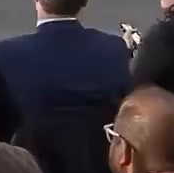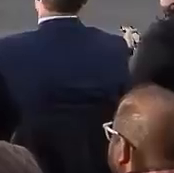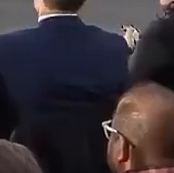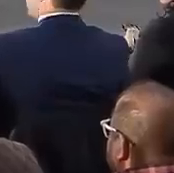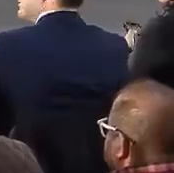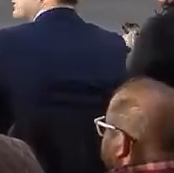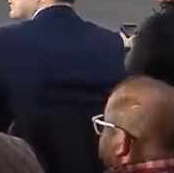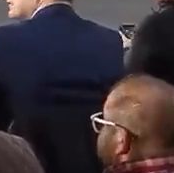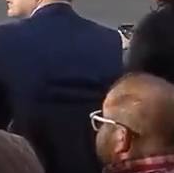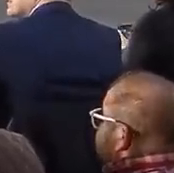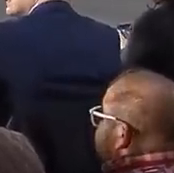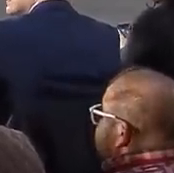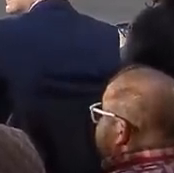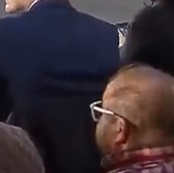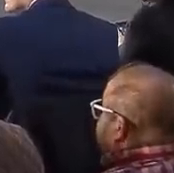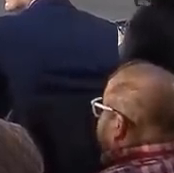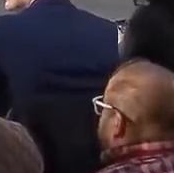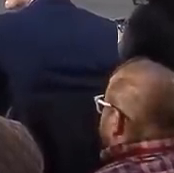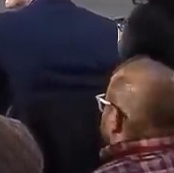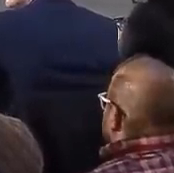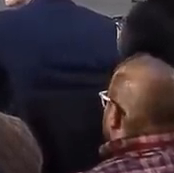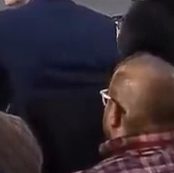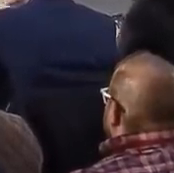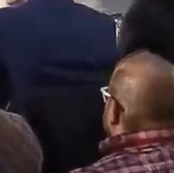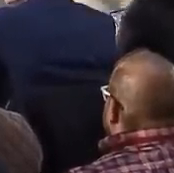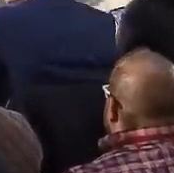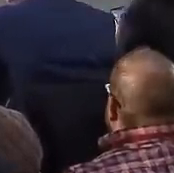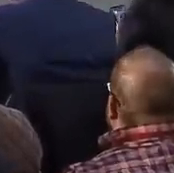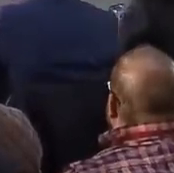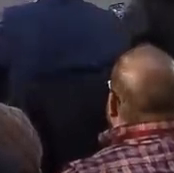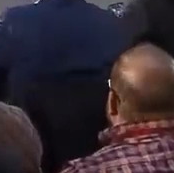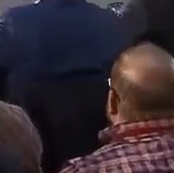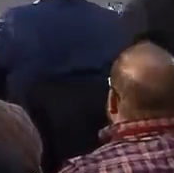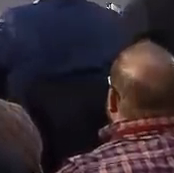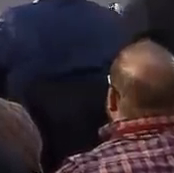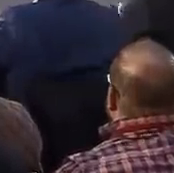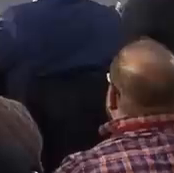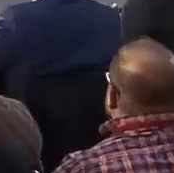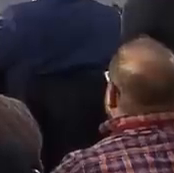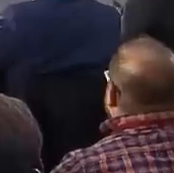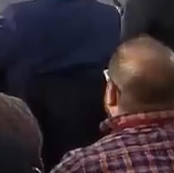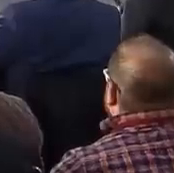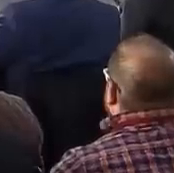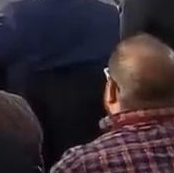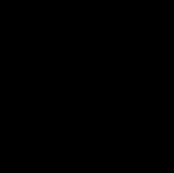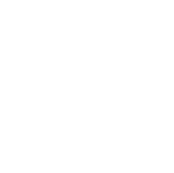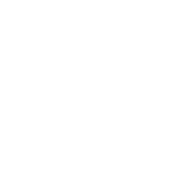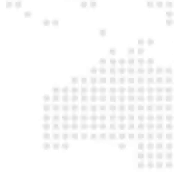Muy buenos días. Tengan todos ustedes.